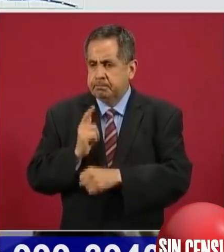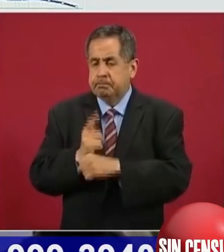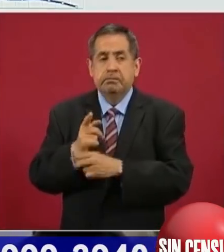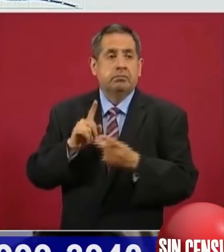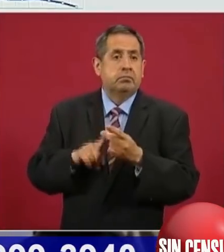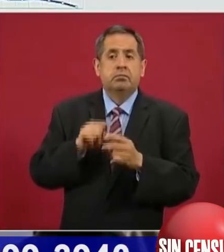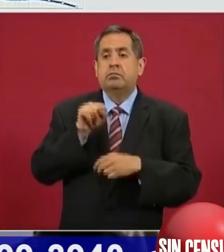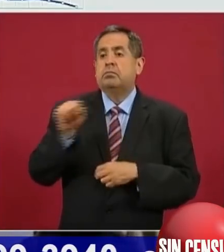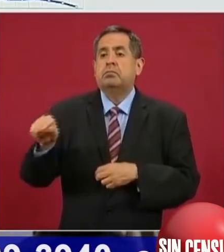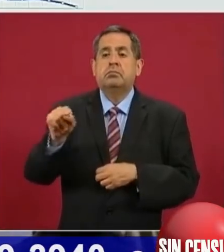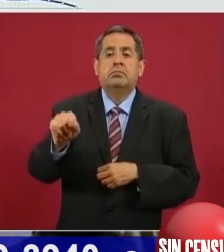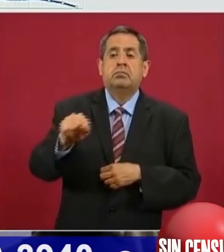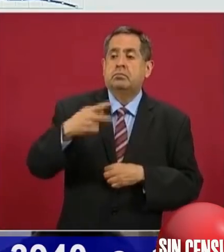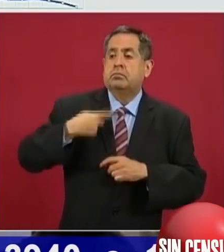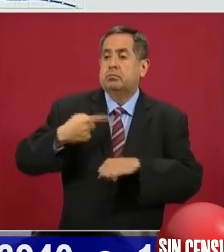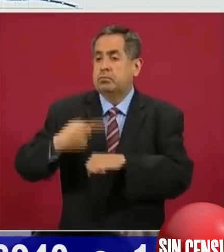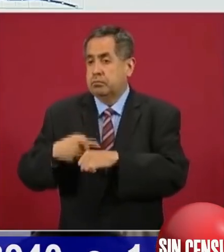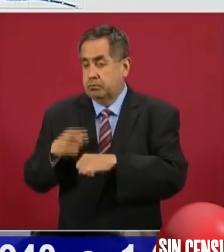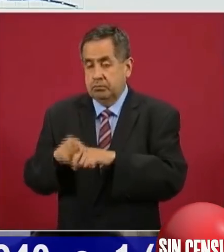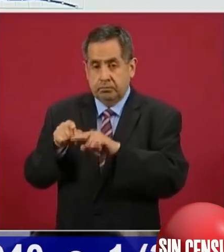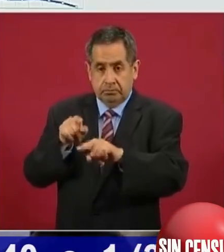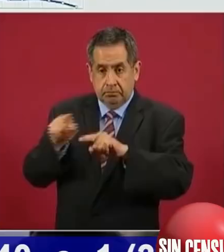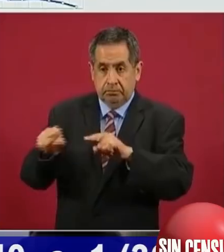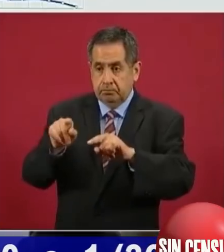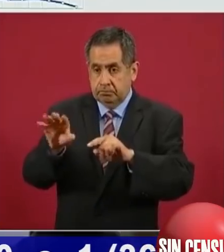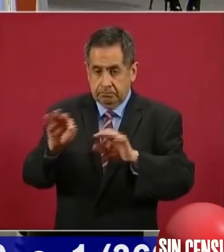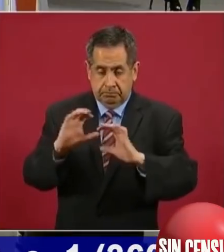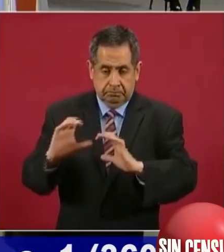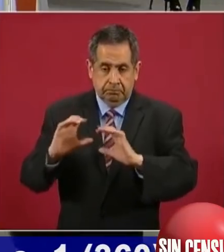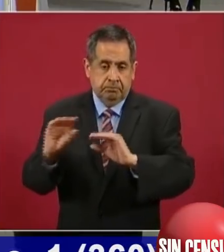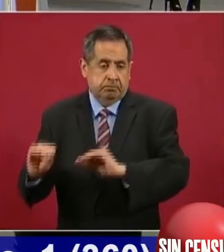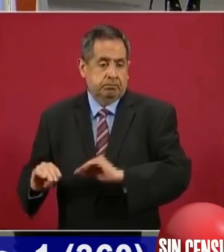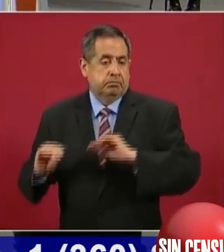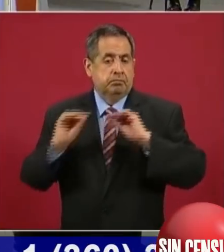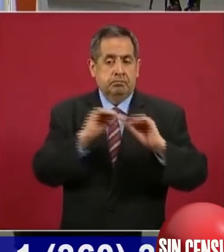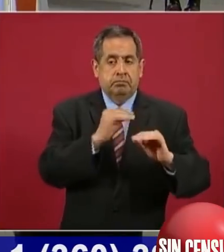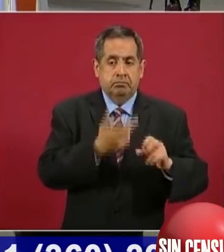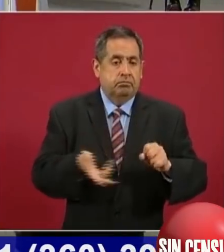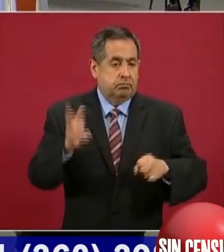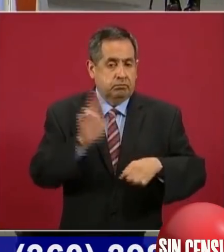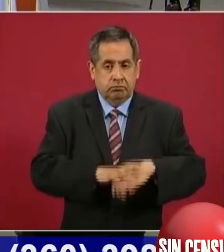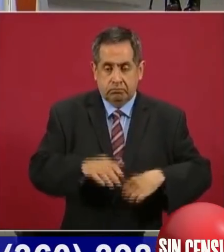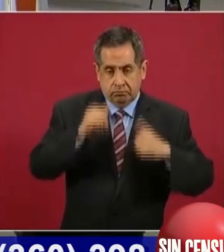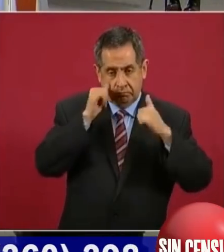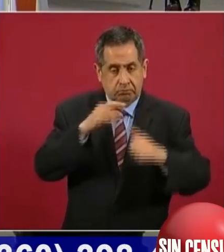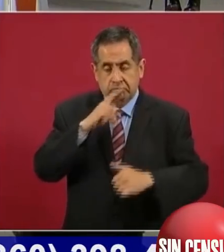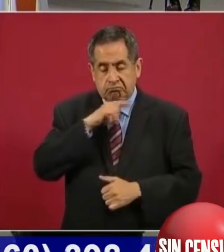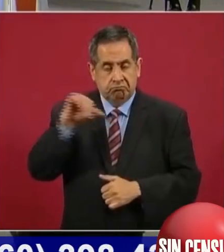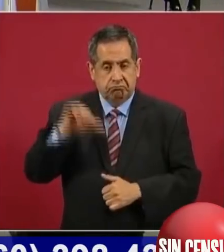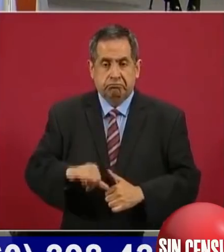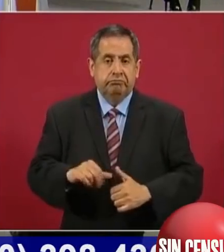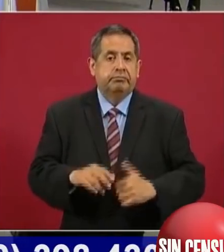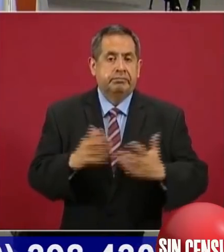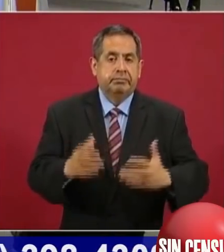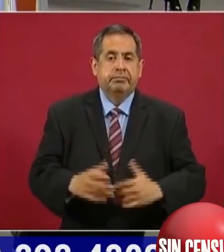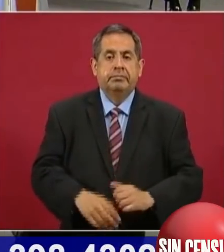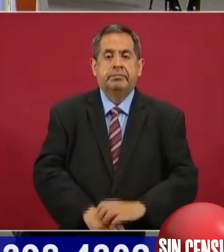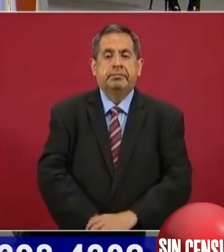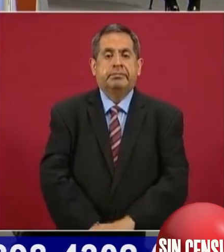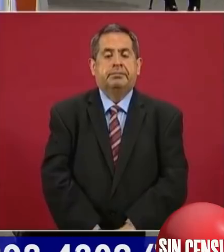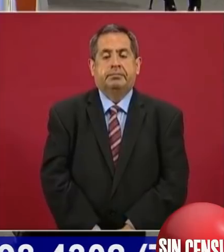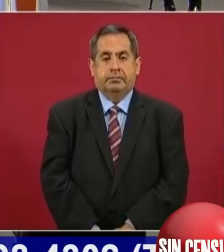oportunamente a personas enfermas, pero además monitorearlas y transferirlas a atención hospitalaria lo más pronto posible. La